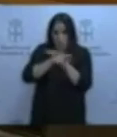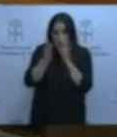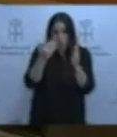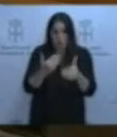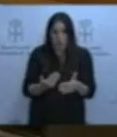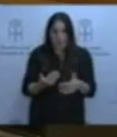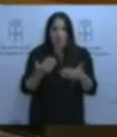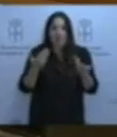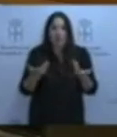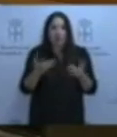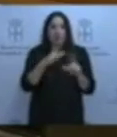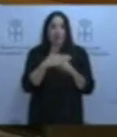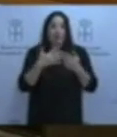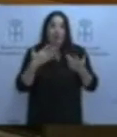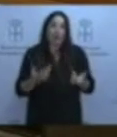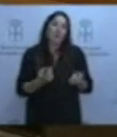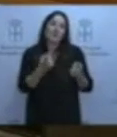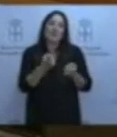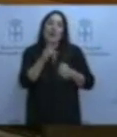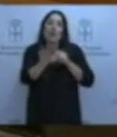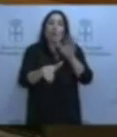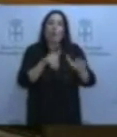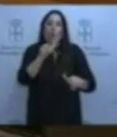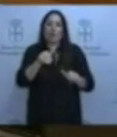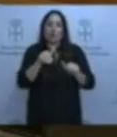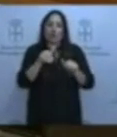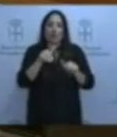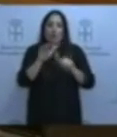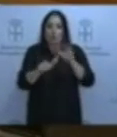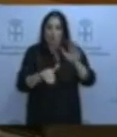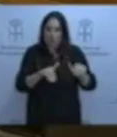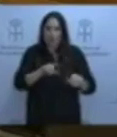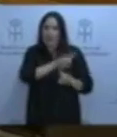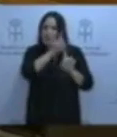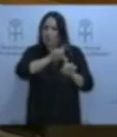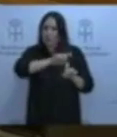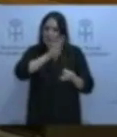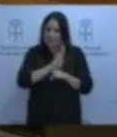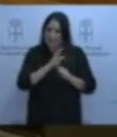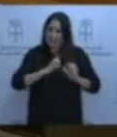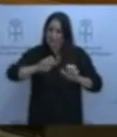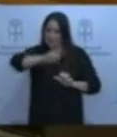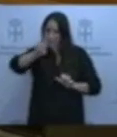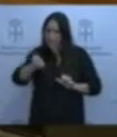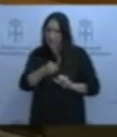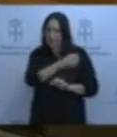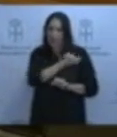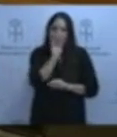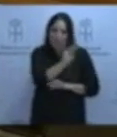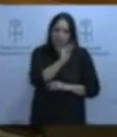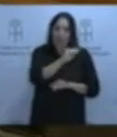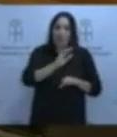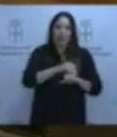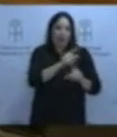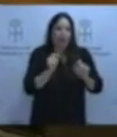é que hubieron de registrarse una convocatoria de manifestación y a varias preguntas parlamentarias tamén para